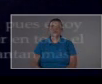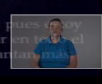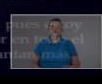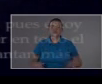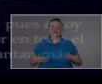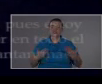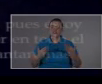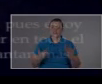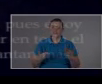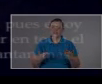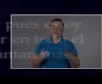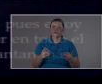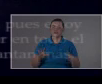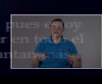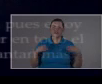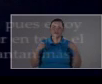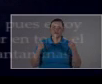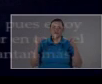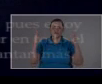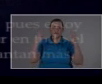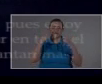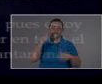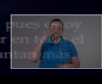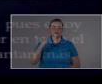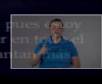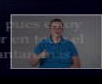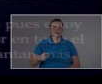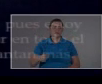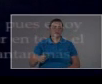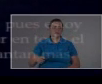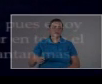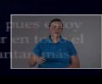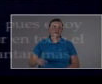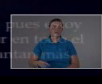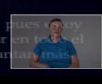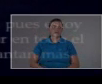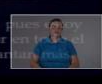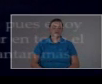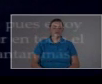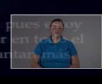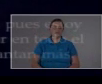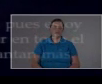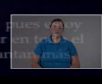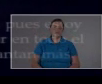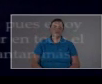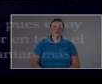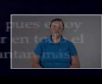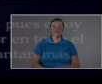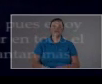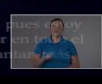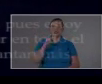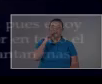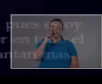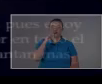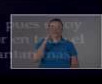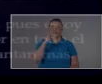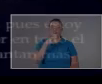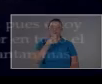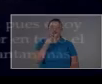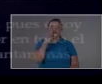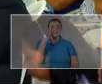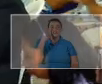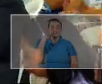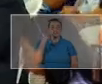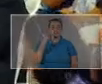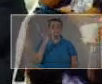Démosle un fuerte aplauso al Señor por estos hermanos que están aquí viendo a Dios en Sion y caminando